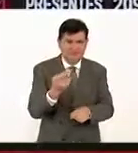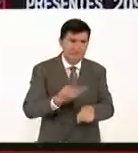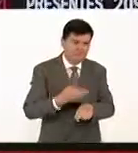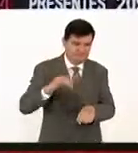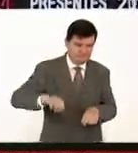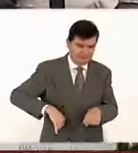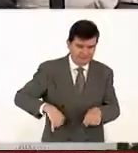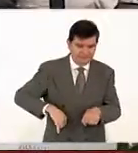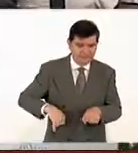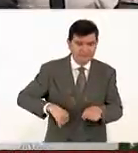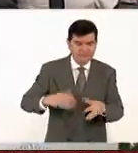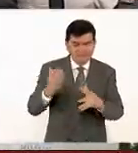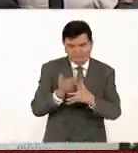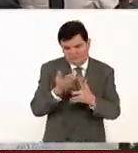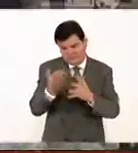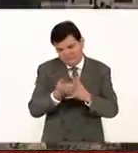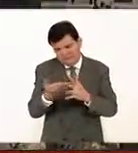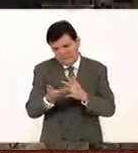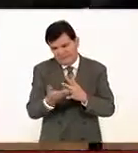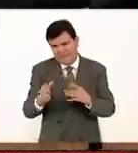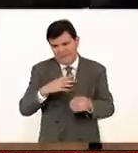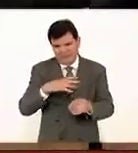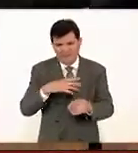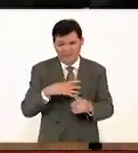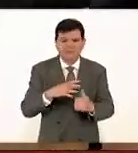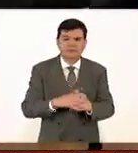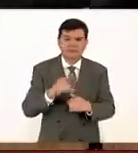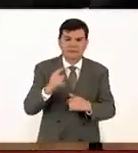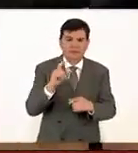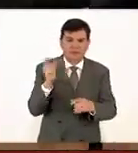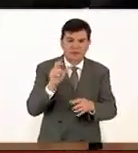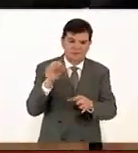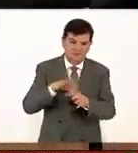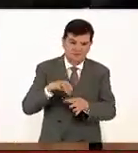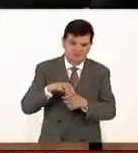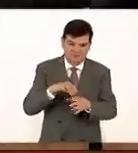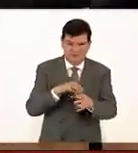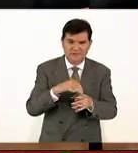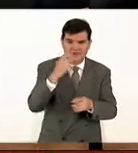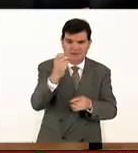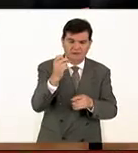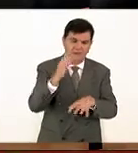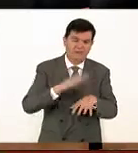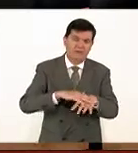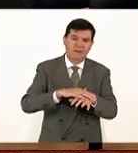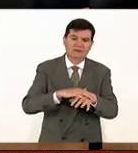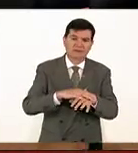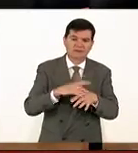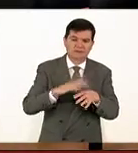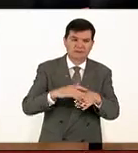interesante entonces la división que podría haber a la hora de votar. Es uno de los indicadores de